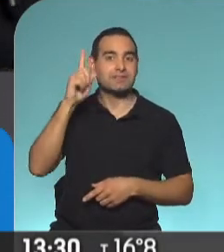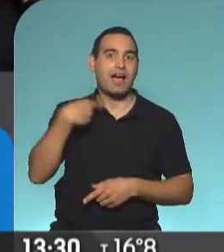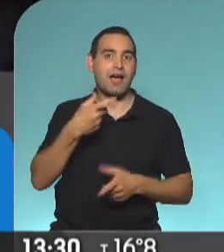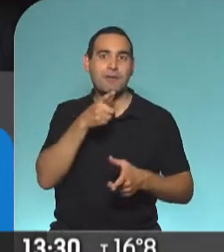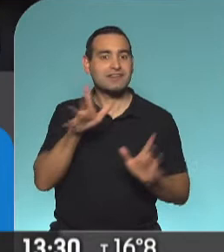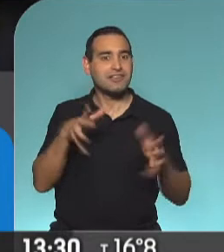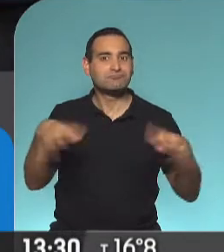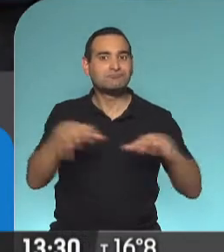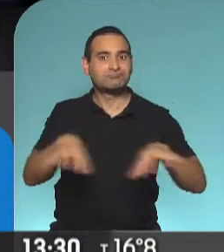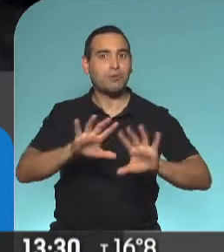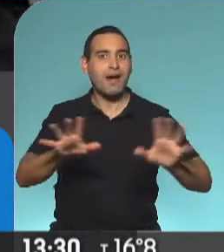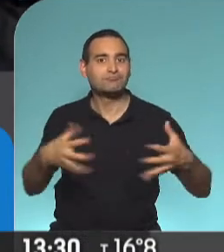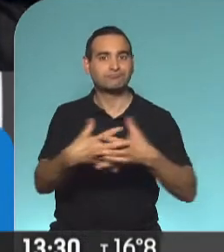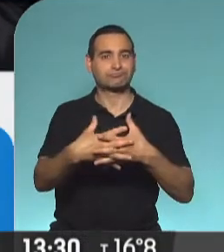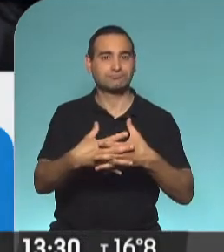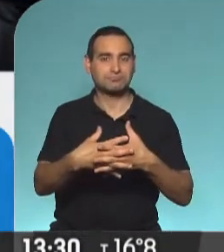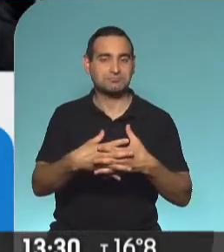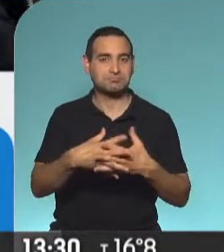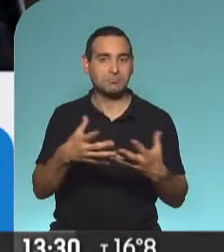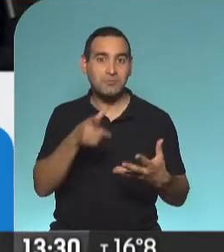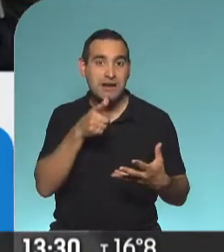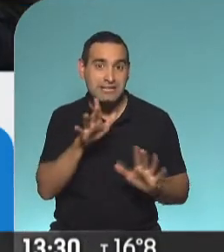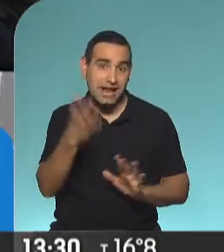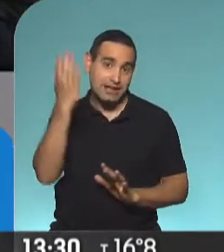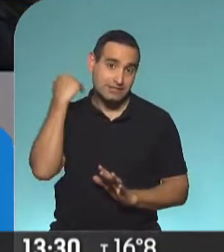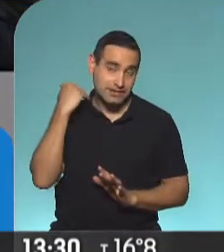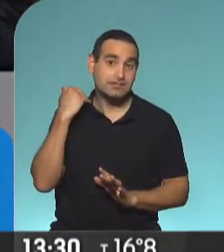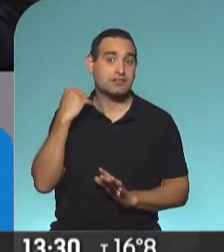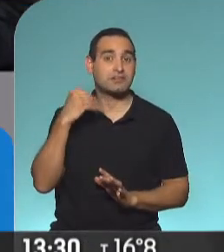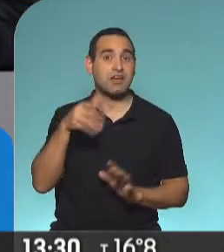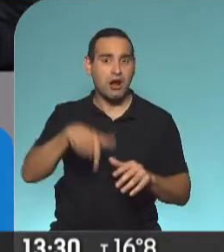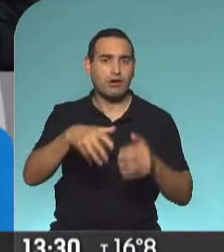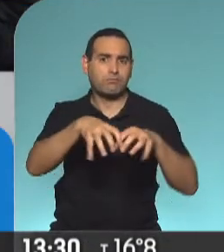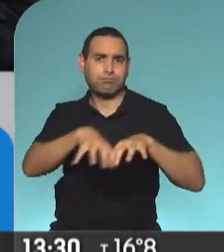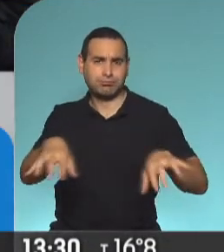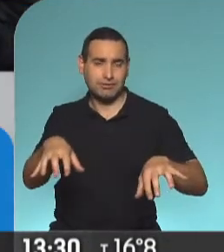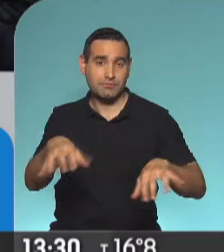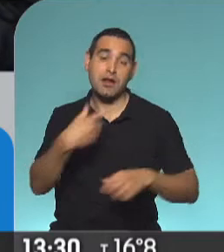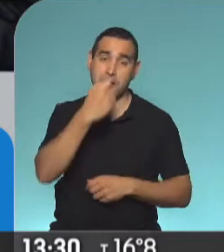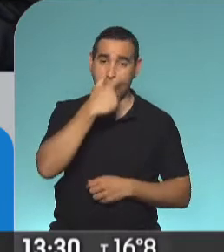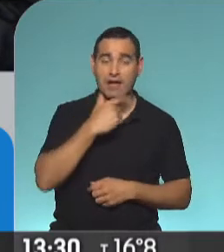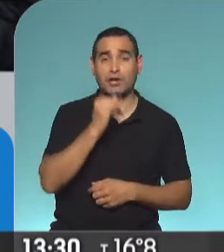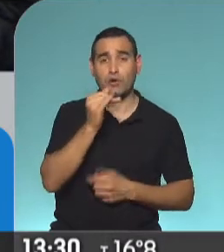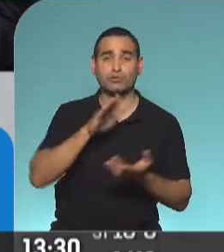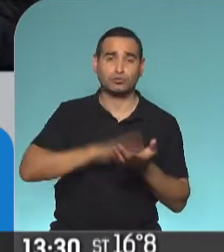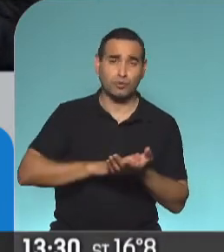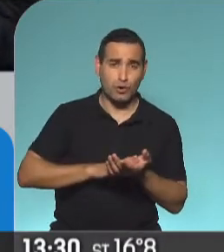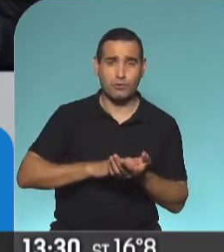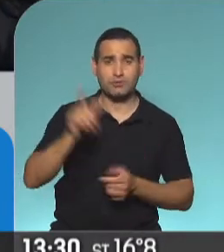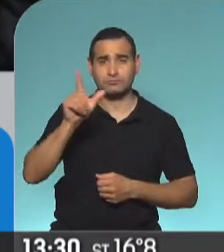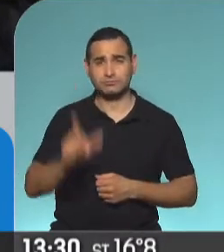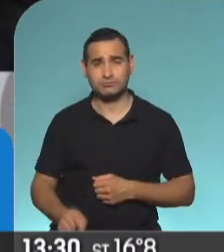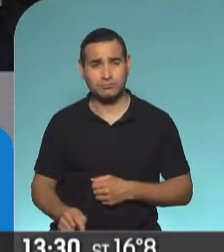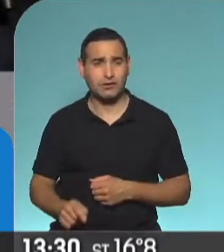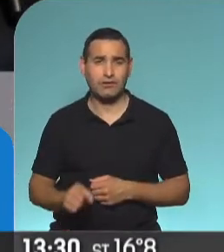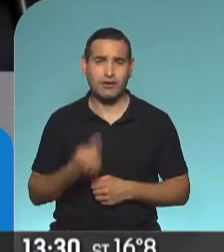había calmado y que había mostrado síntomas de consenso entre ambos lugares? Porque si bien Macri habla de república o de republiqueta,